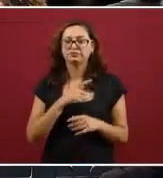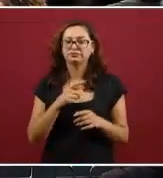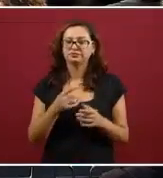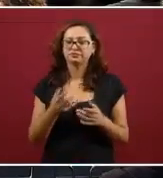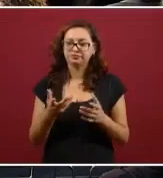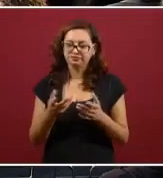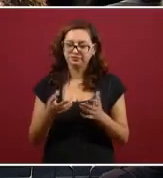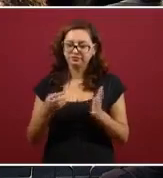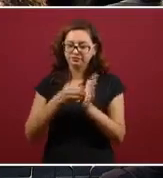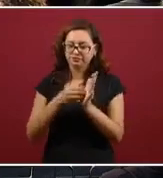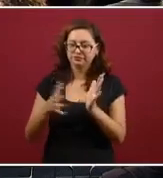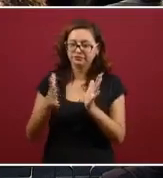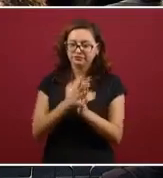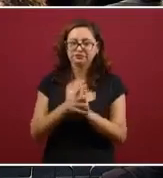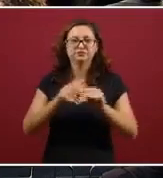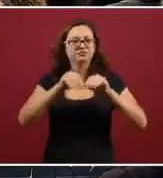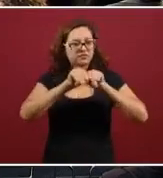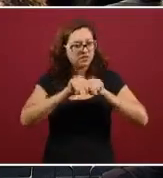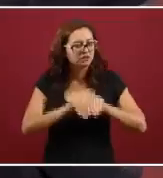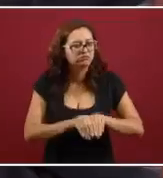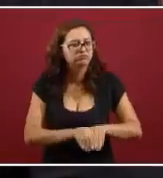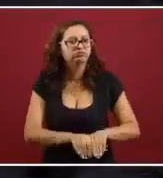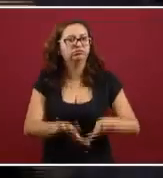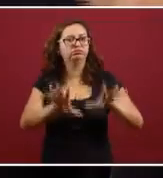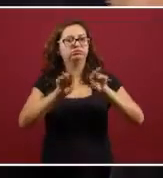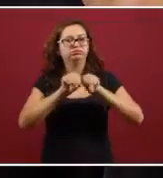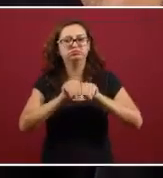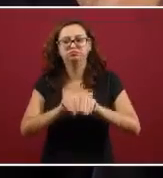editar y lo vamos a distribuir,